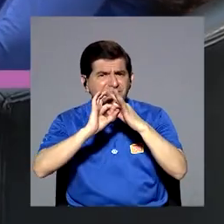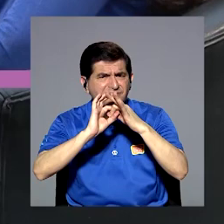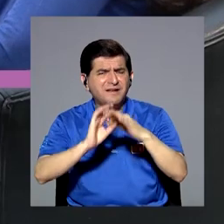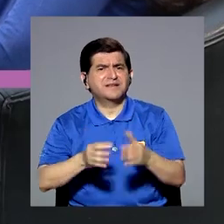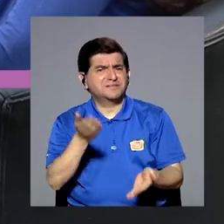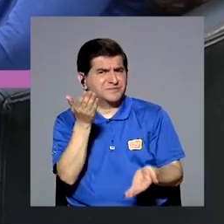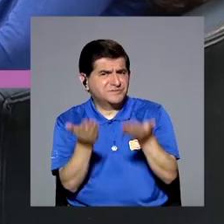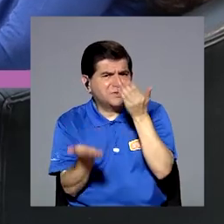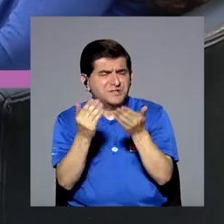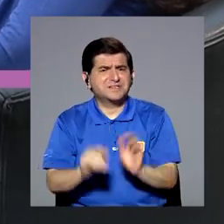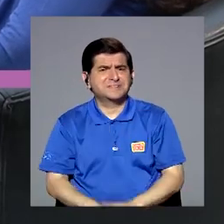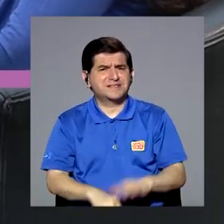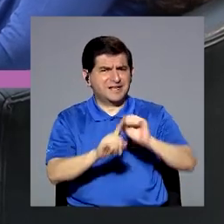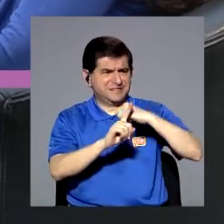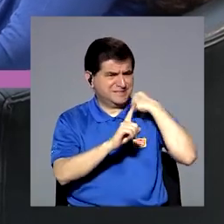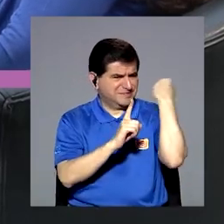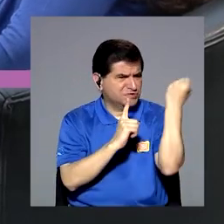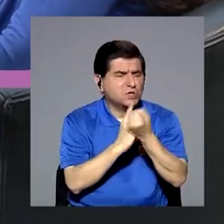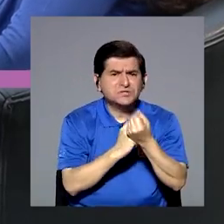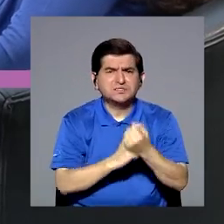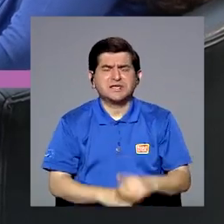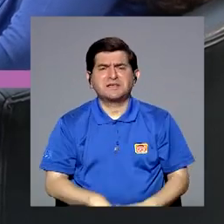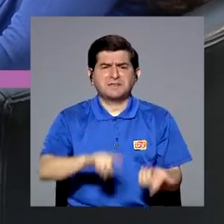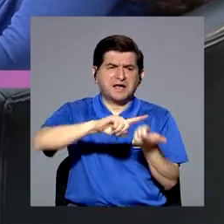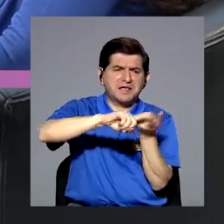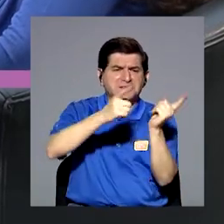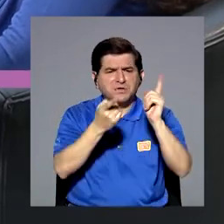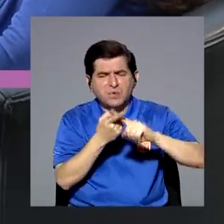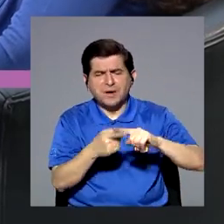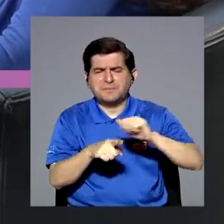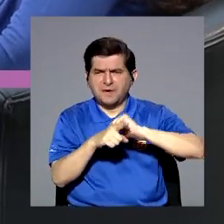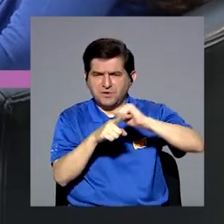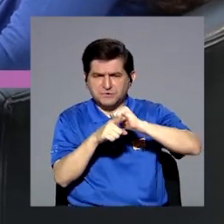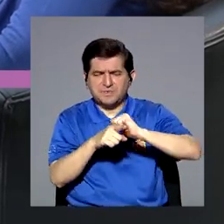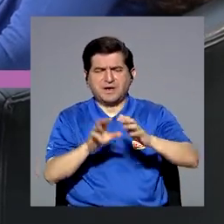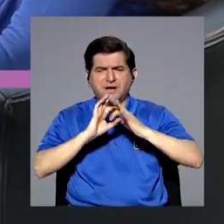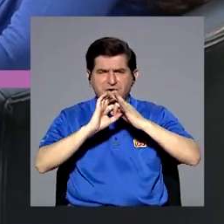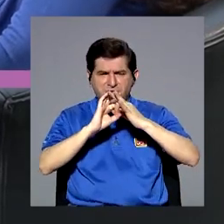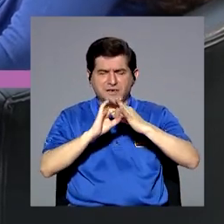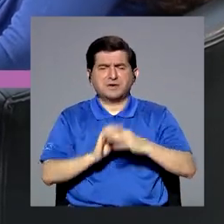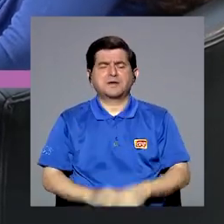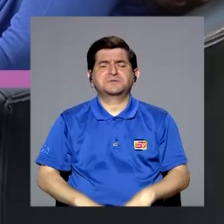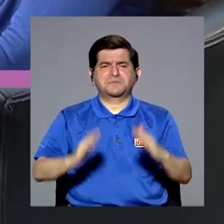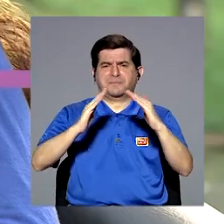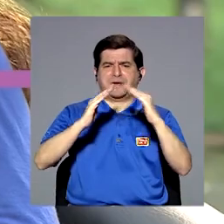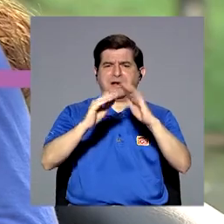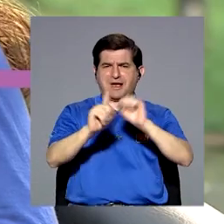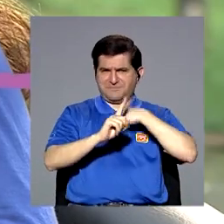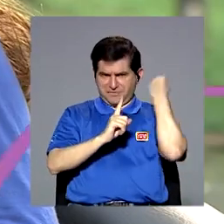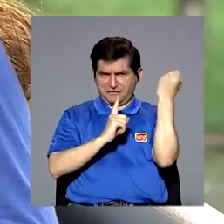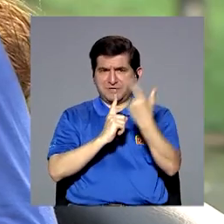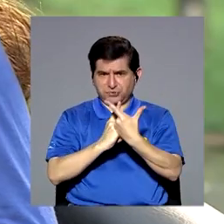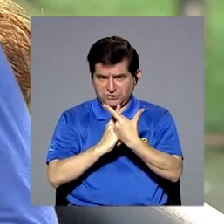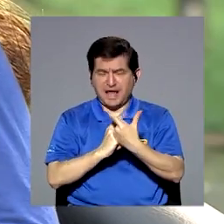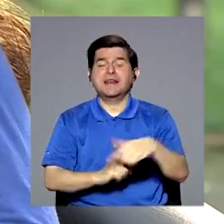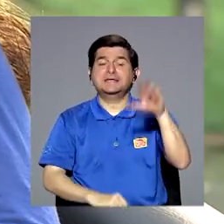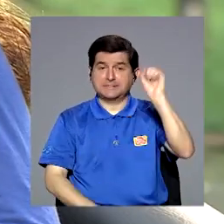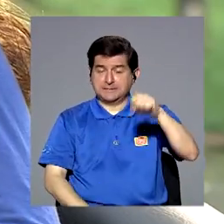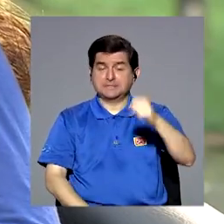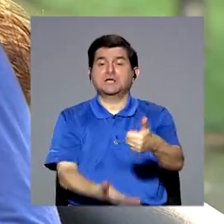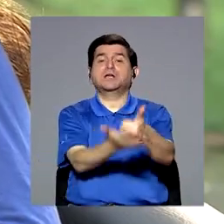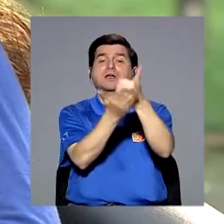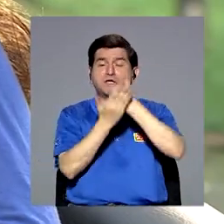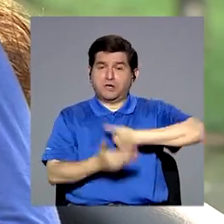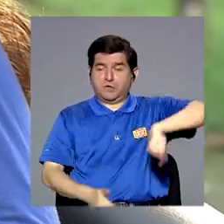la relación en sociedad, digamos, que con nuestros amigos se van practicando las relaciones para vivir en sociedad. Por supuesto que sí, eso nos va a